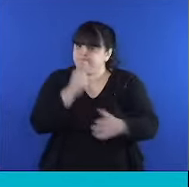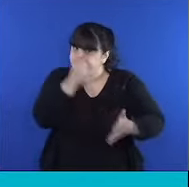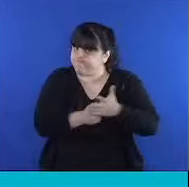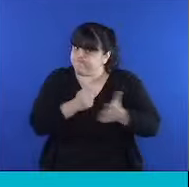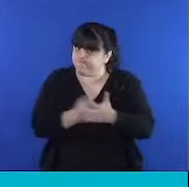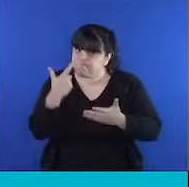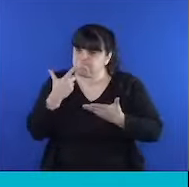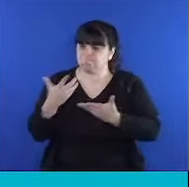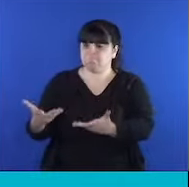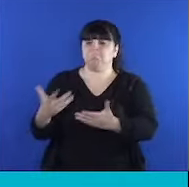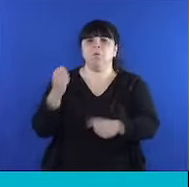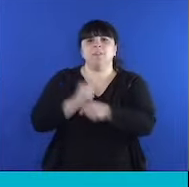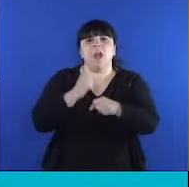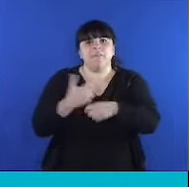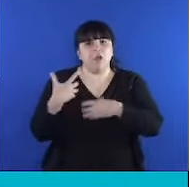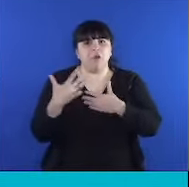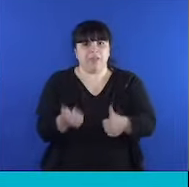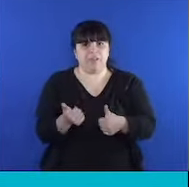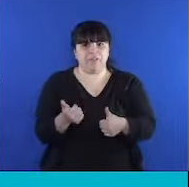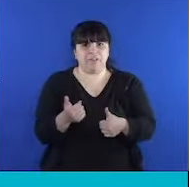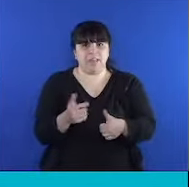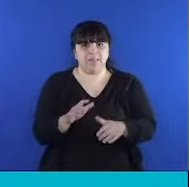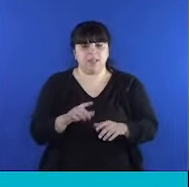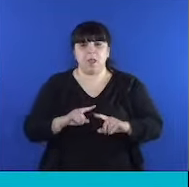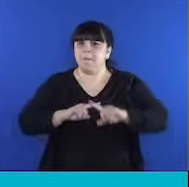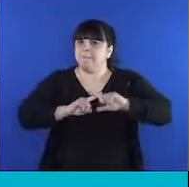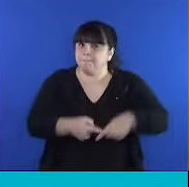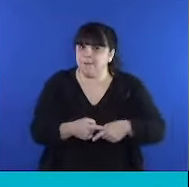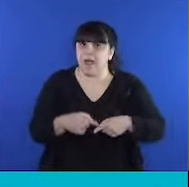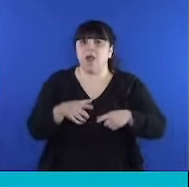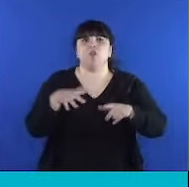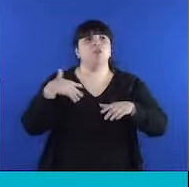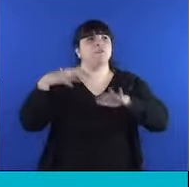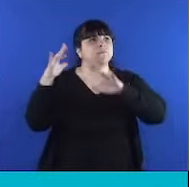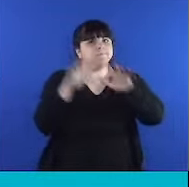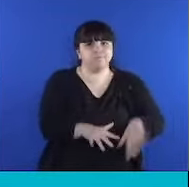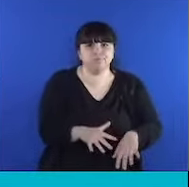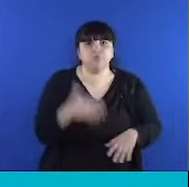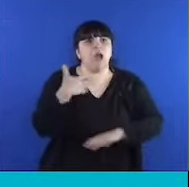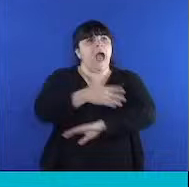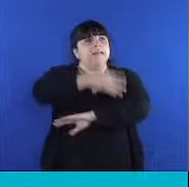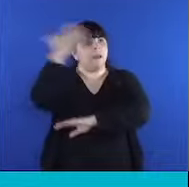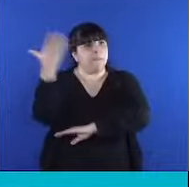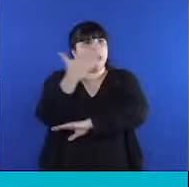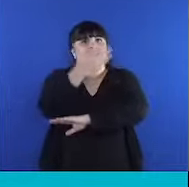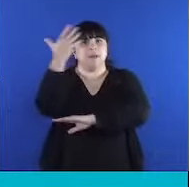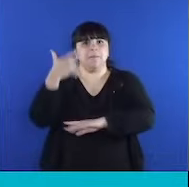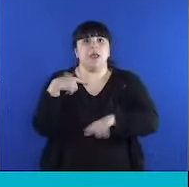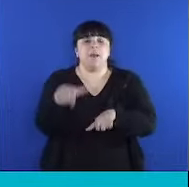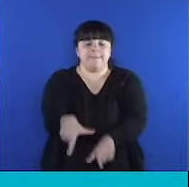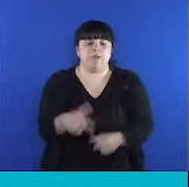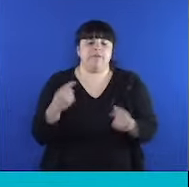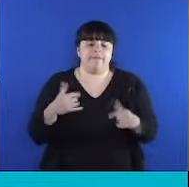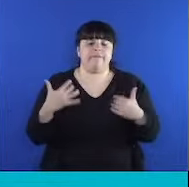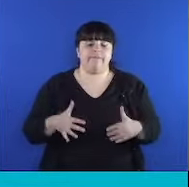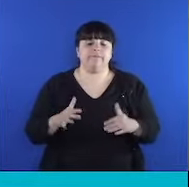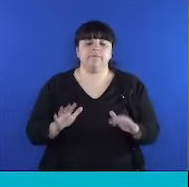en defensa de los puestos de trabajo, parando la planta, haciendo asambleas, pero vale mucho